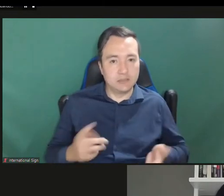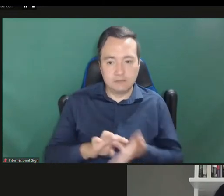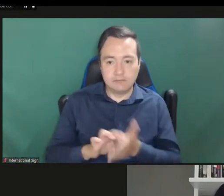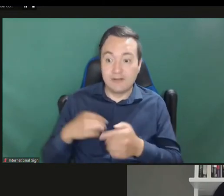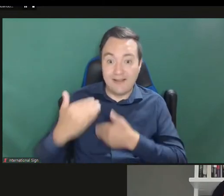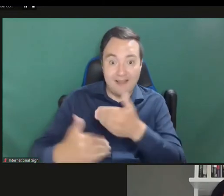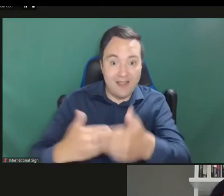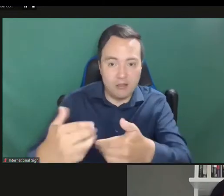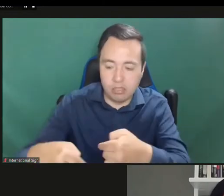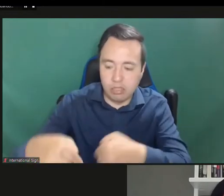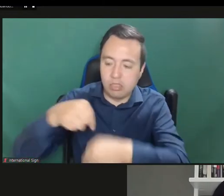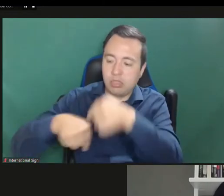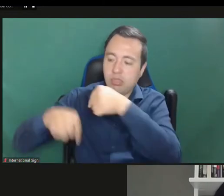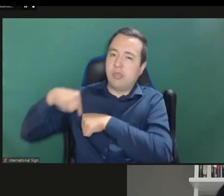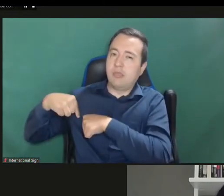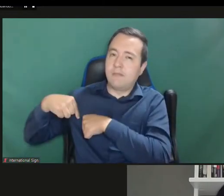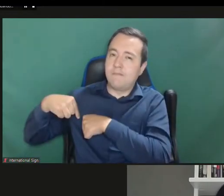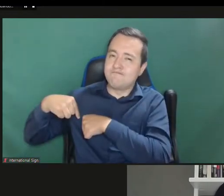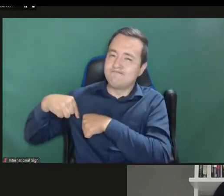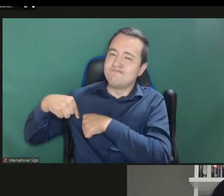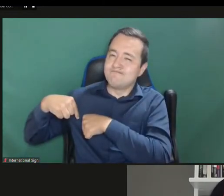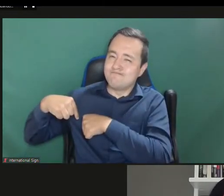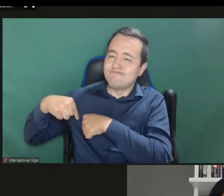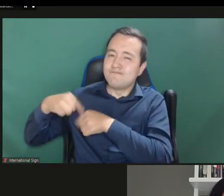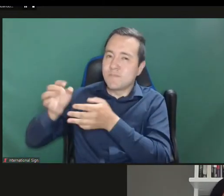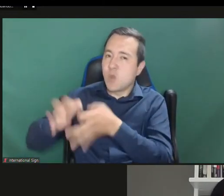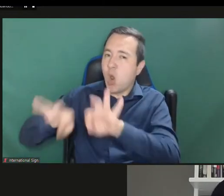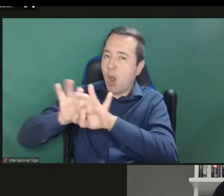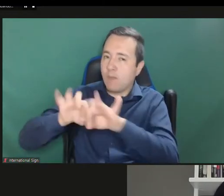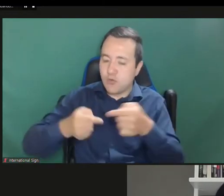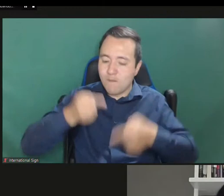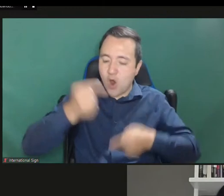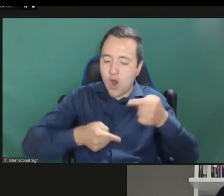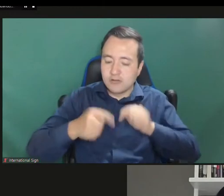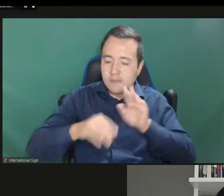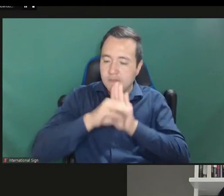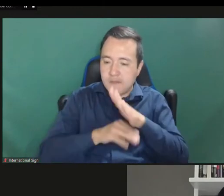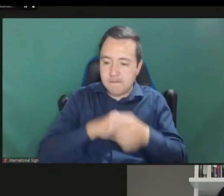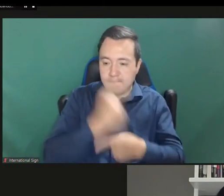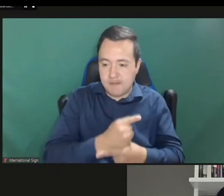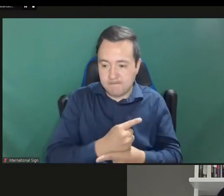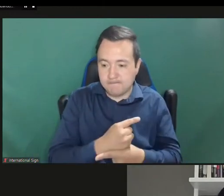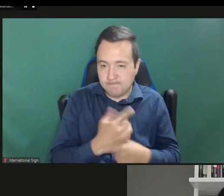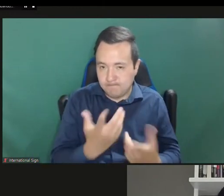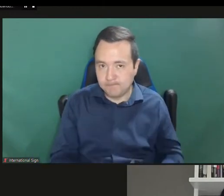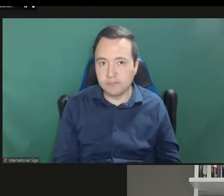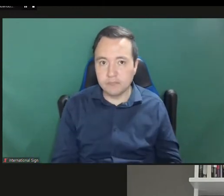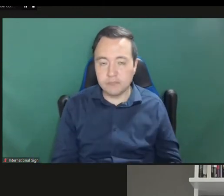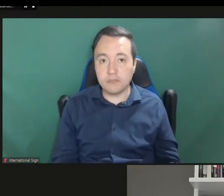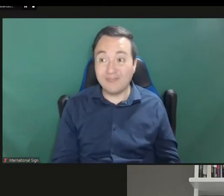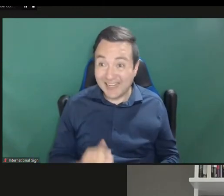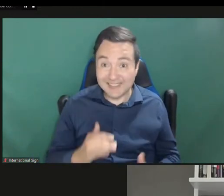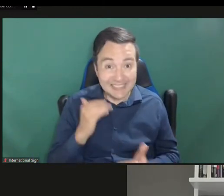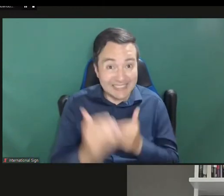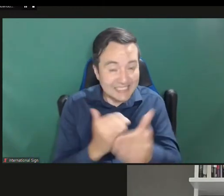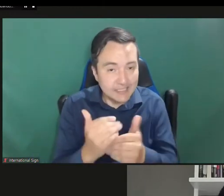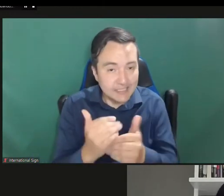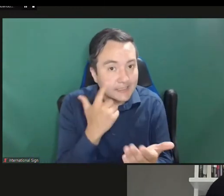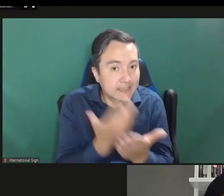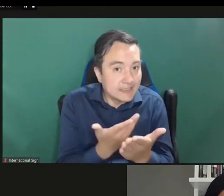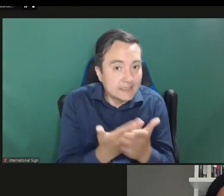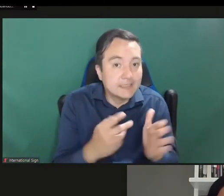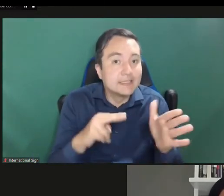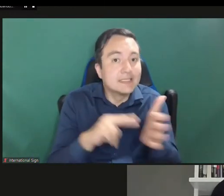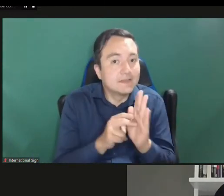se conectan estas políticas con cumplimiento de obligaciones de derecho constitucional y la regresividad no debería estar permitiéndose así también le damos un poco de